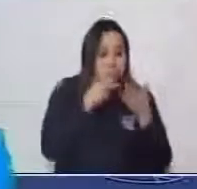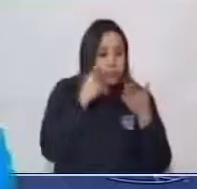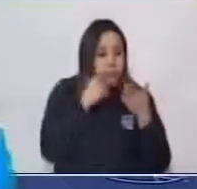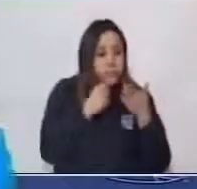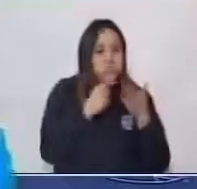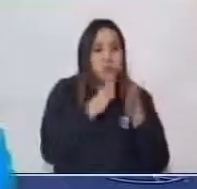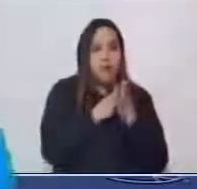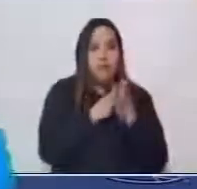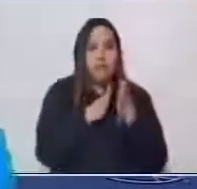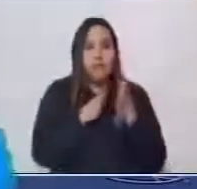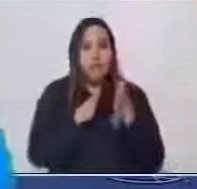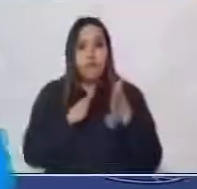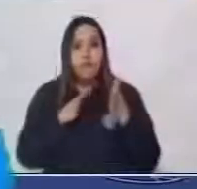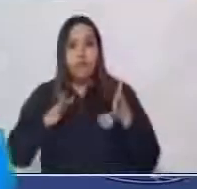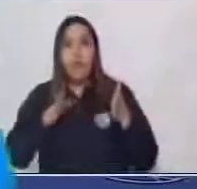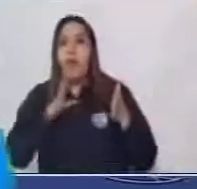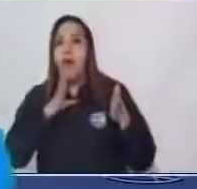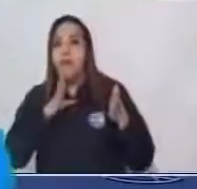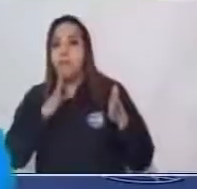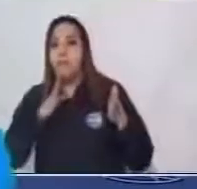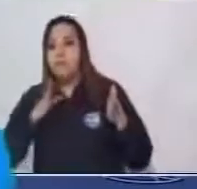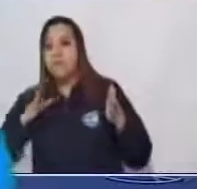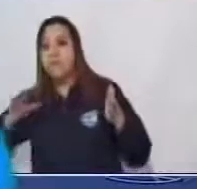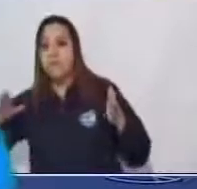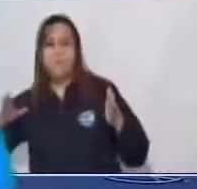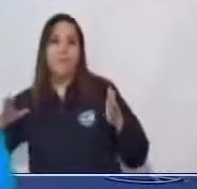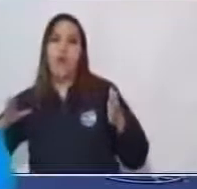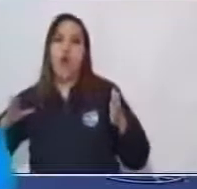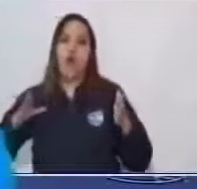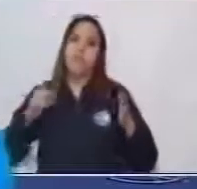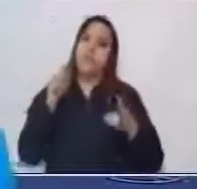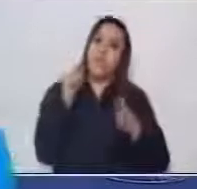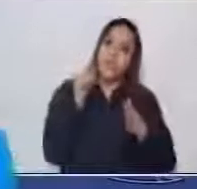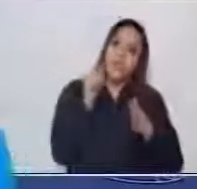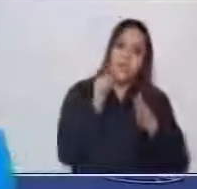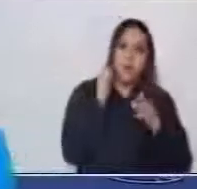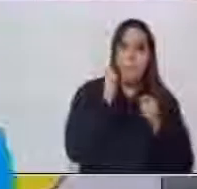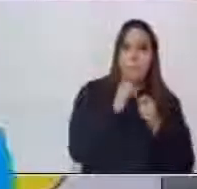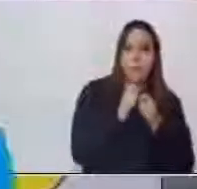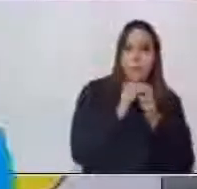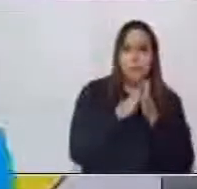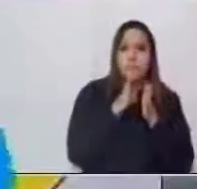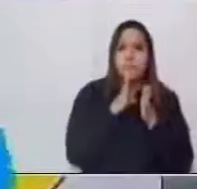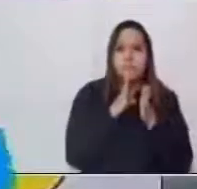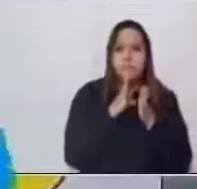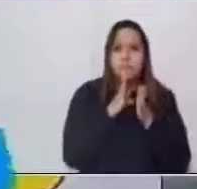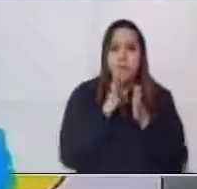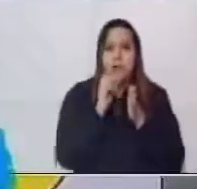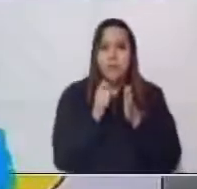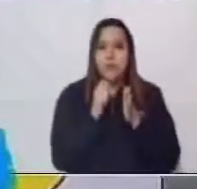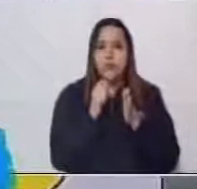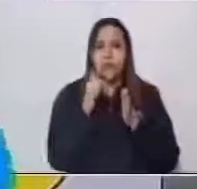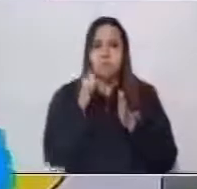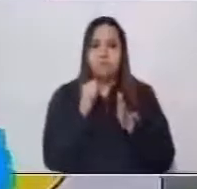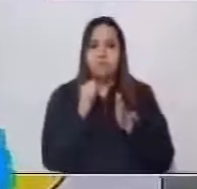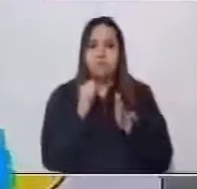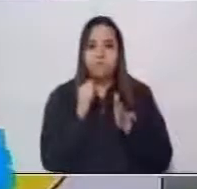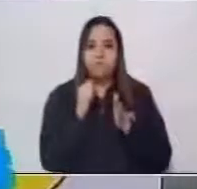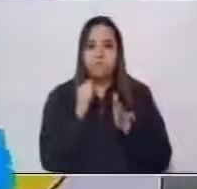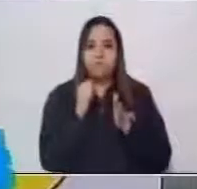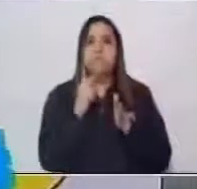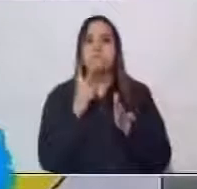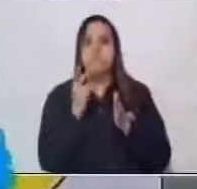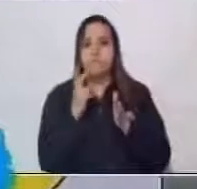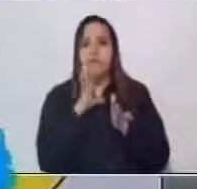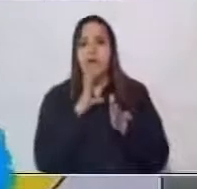tiempo, pero sí nos va a marcar una pausa más extensa que la coma. ¿Y para qué existe el punto?